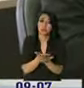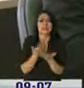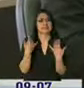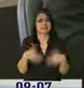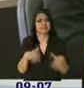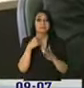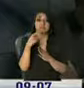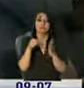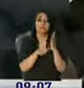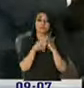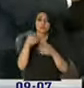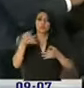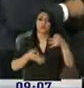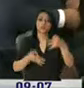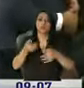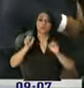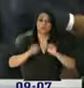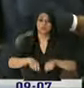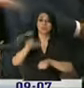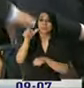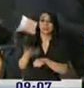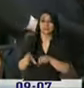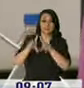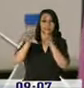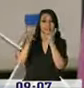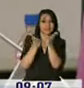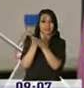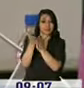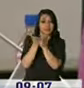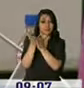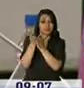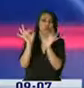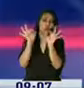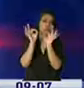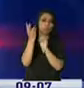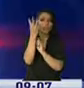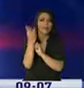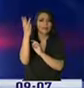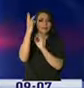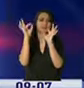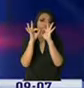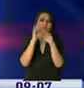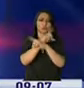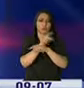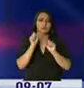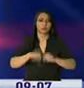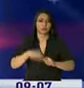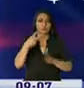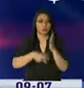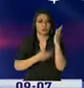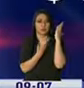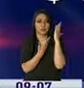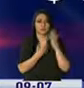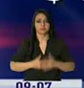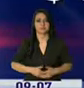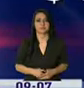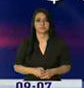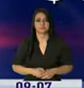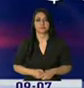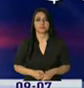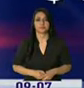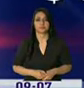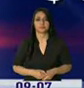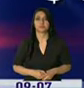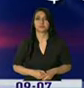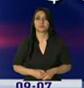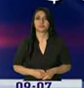puede imponer multas a los proveedores de redes sociales en Ecuador, que van desde 100 a 1.000 salarios básicos, es